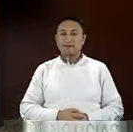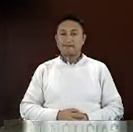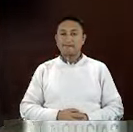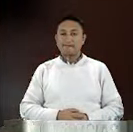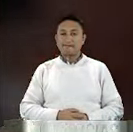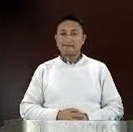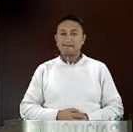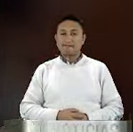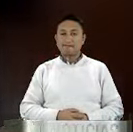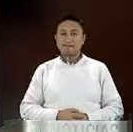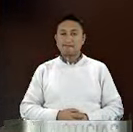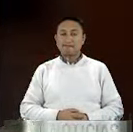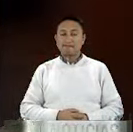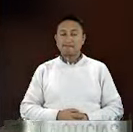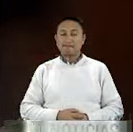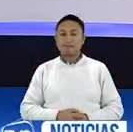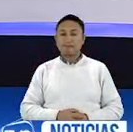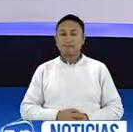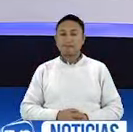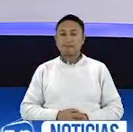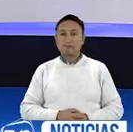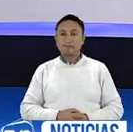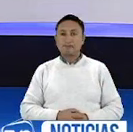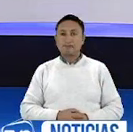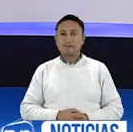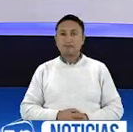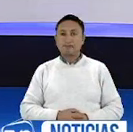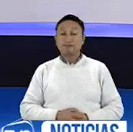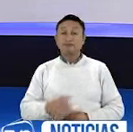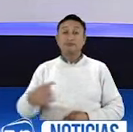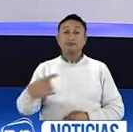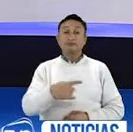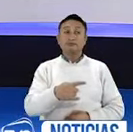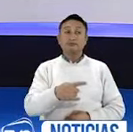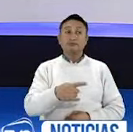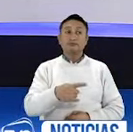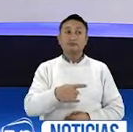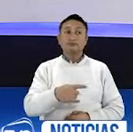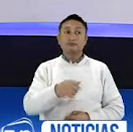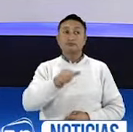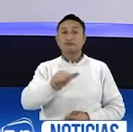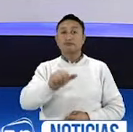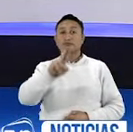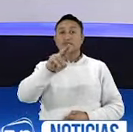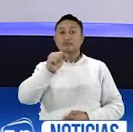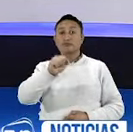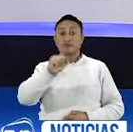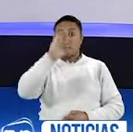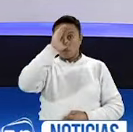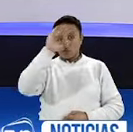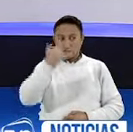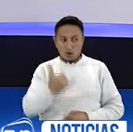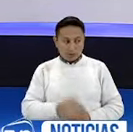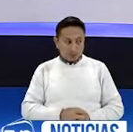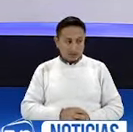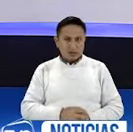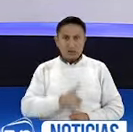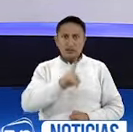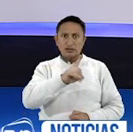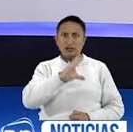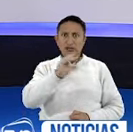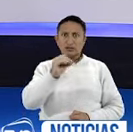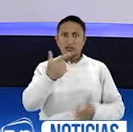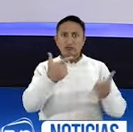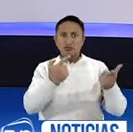Informó Iván Casamen. En una operación denominada Arsenal, la Policía Nacional encontró más de 100 armas de